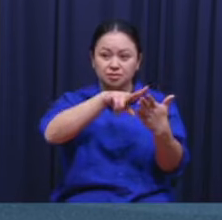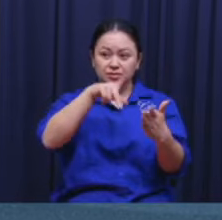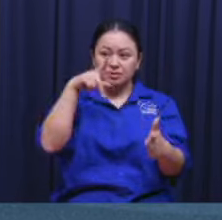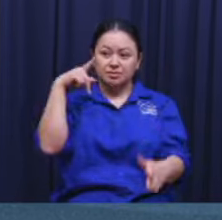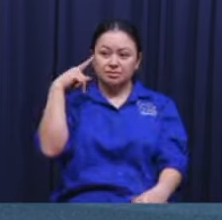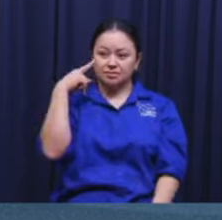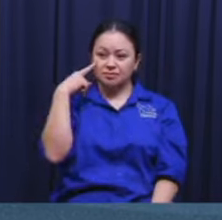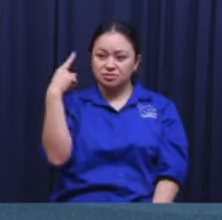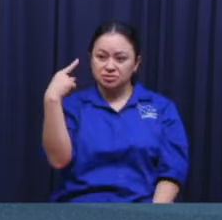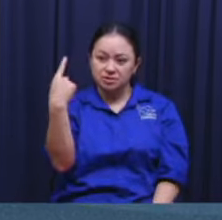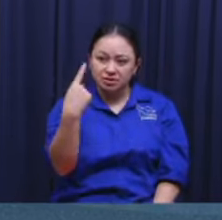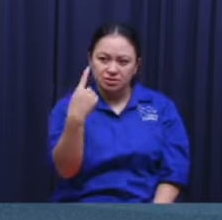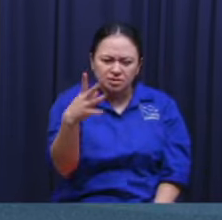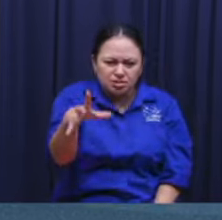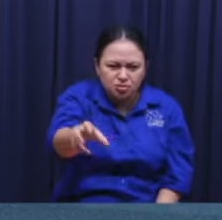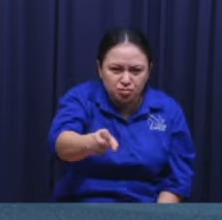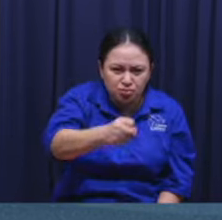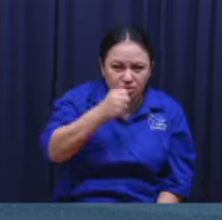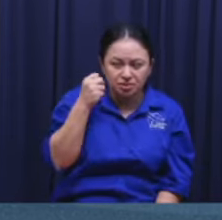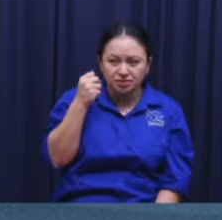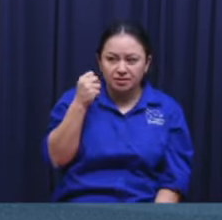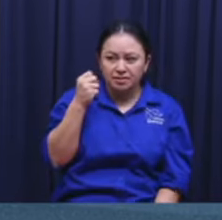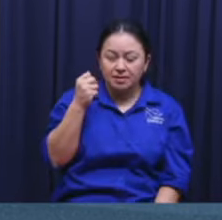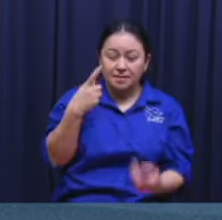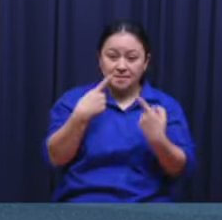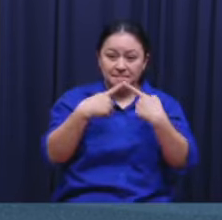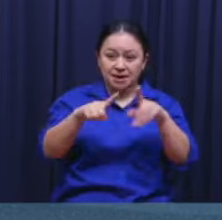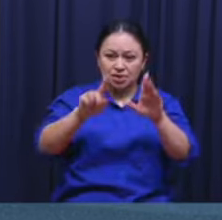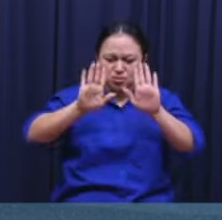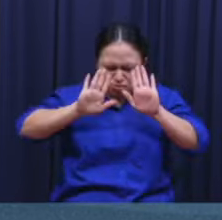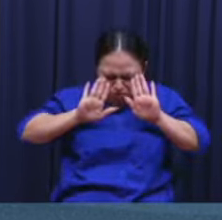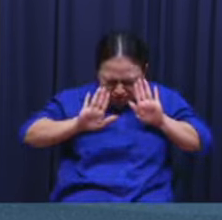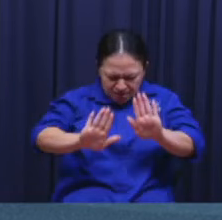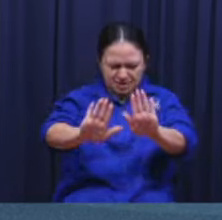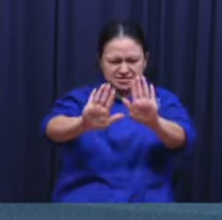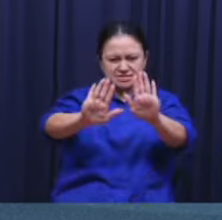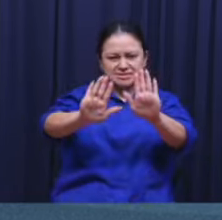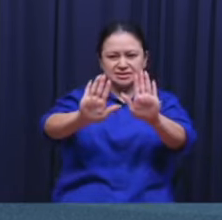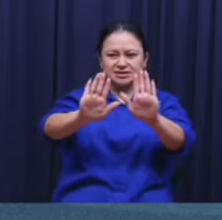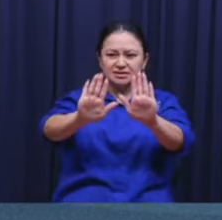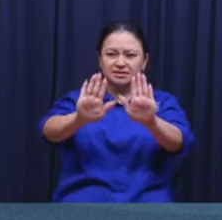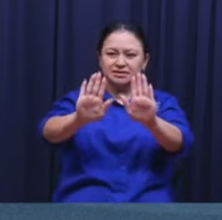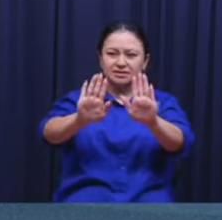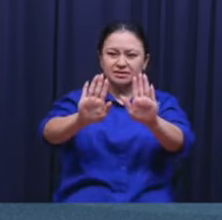Buscando a quien devorar, pero resistidle.